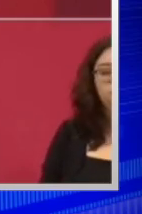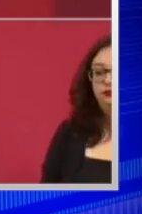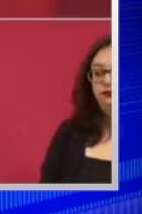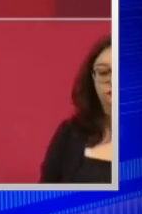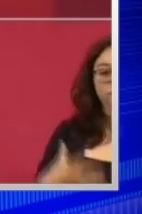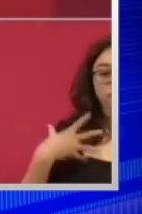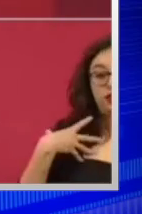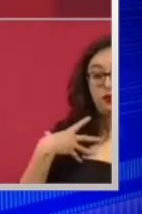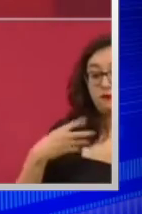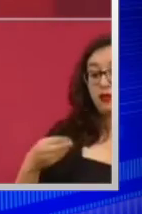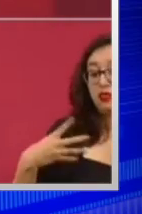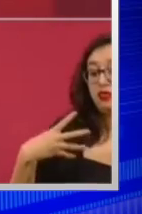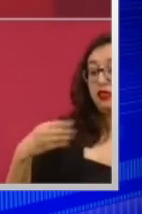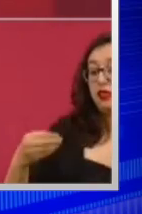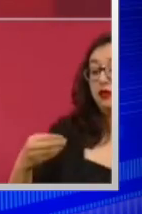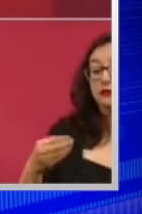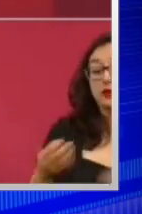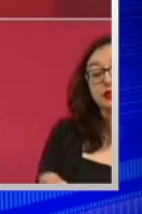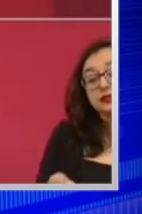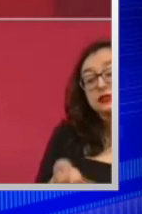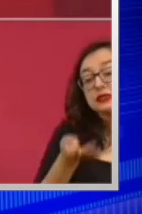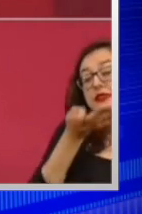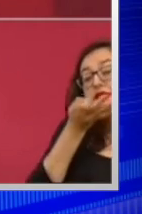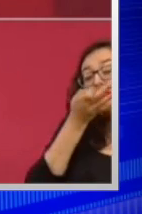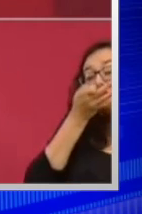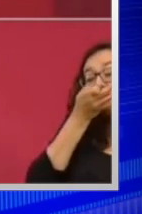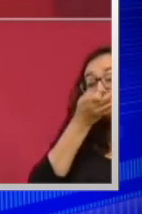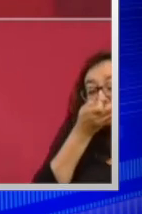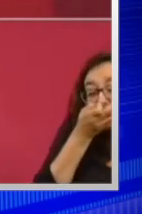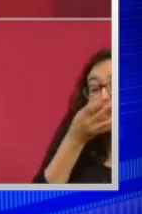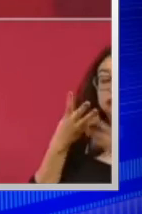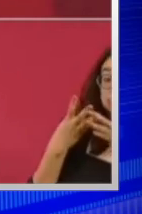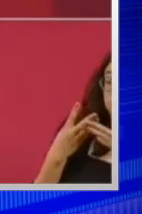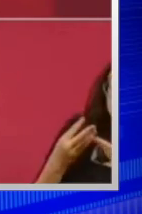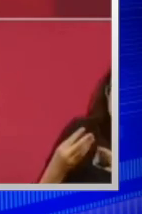estamos enfrentando ahora la intervención